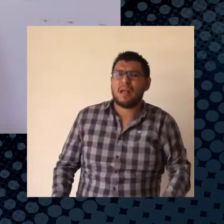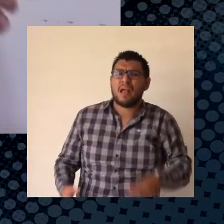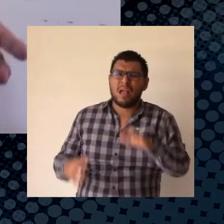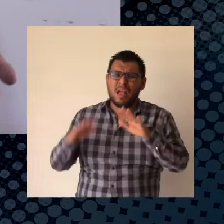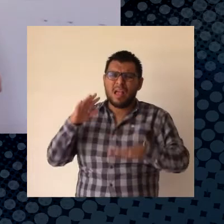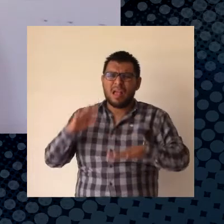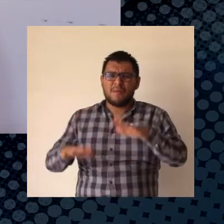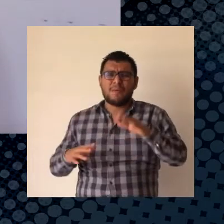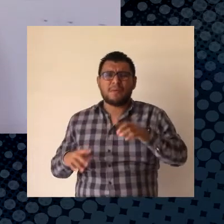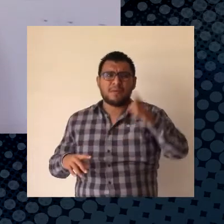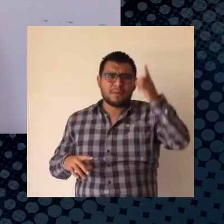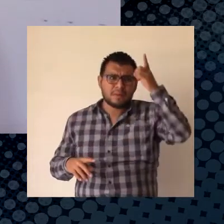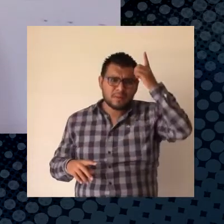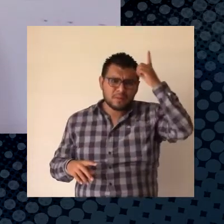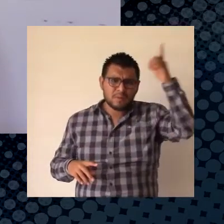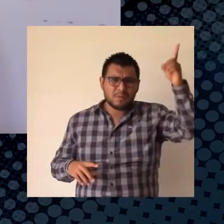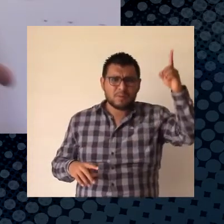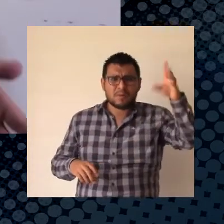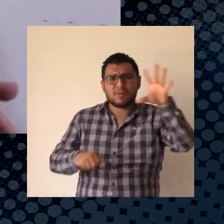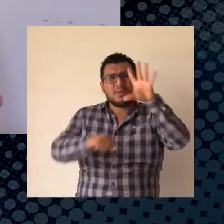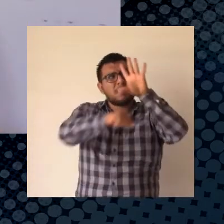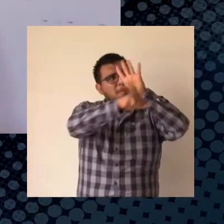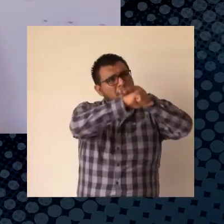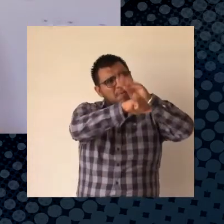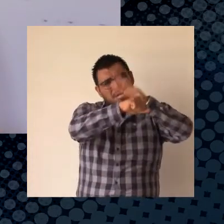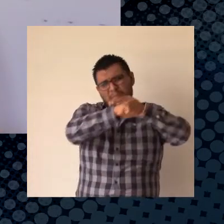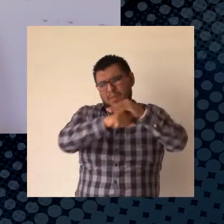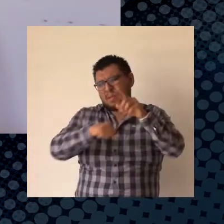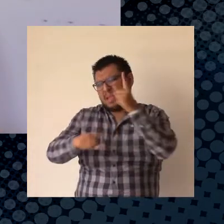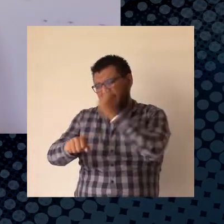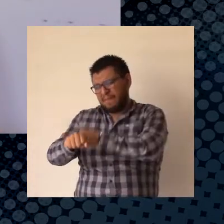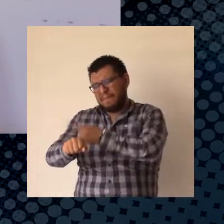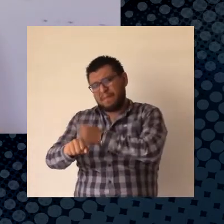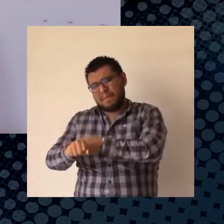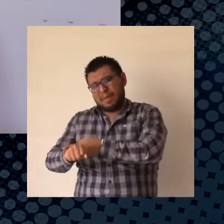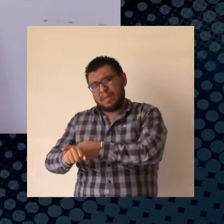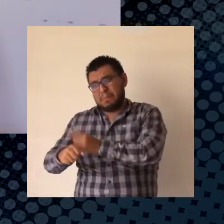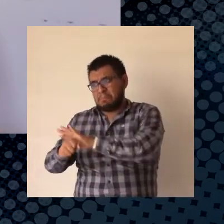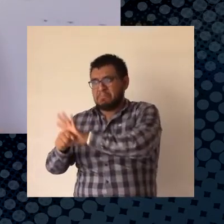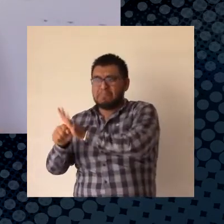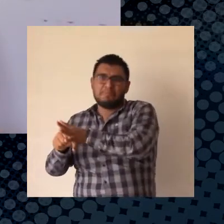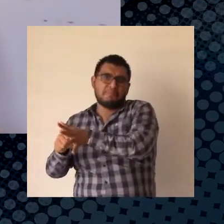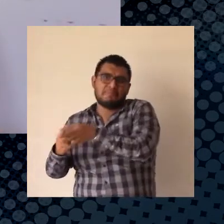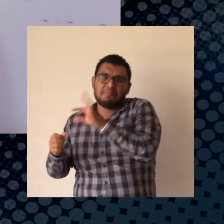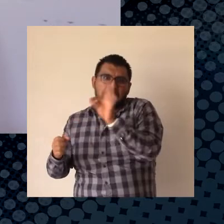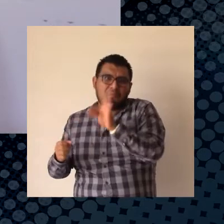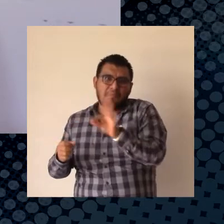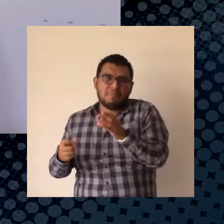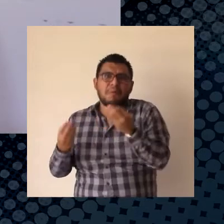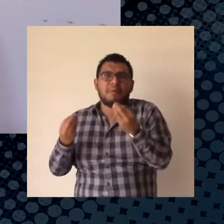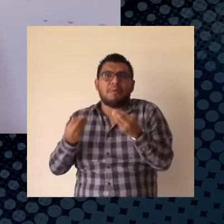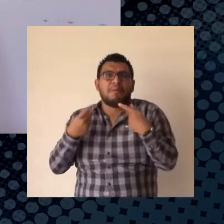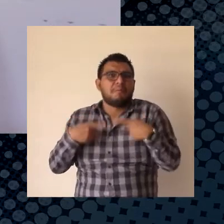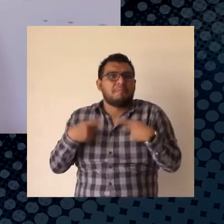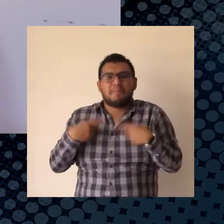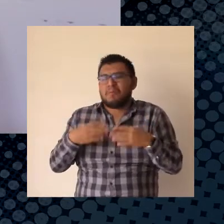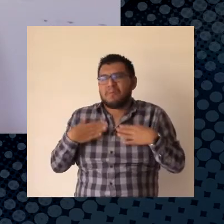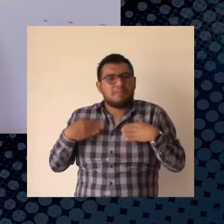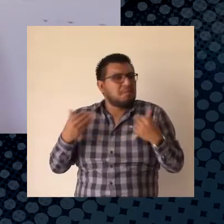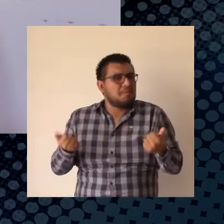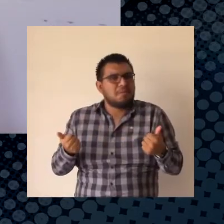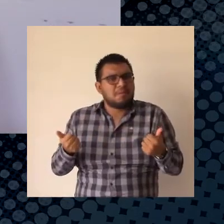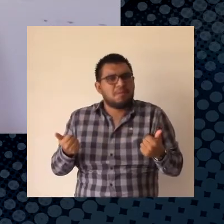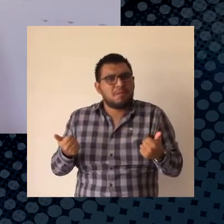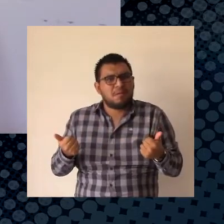una enfermedad, puede mandar una epidemia como ahorita. Hay muchos que todavía no entienden y